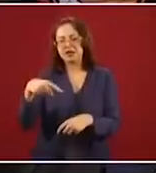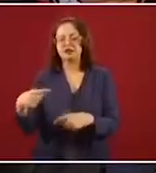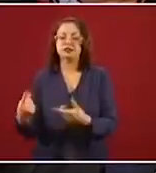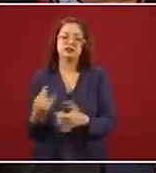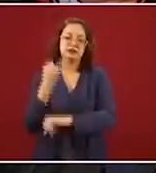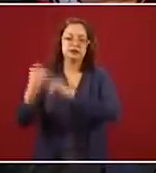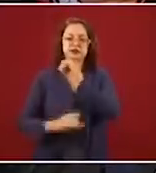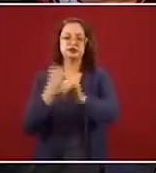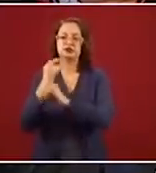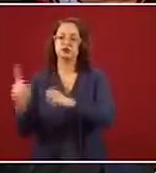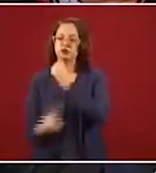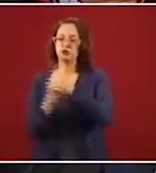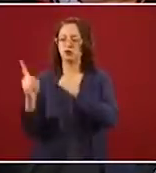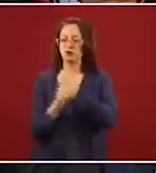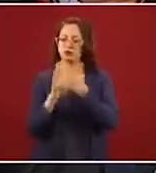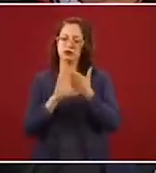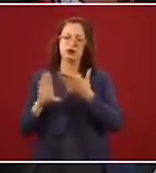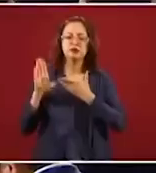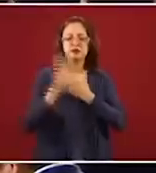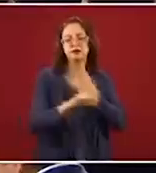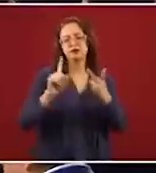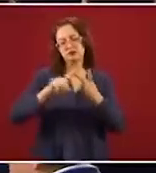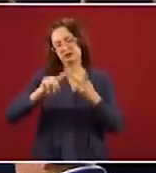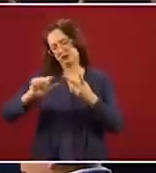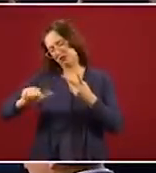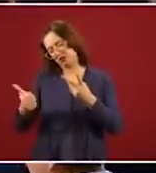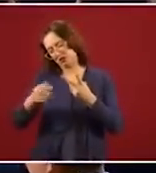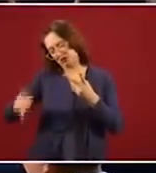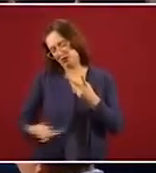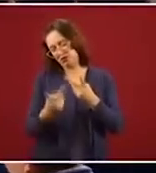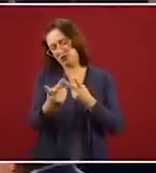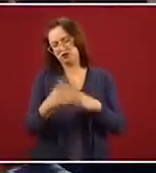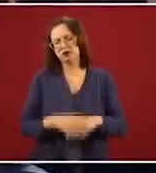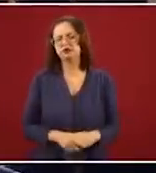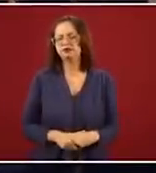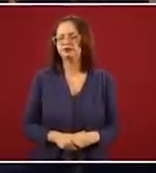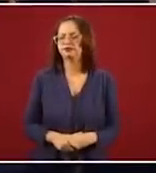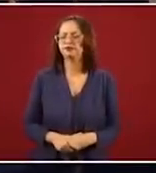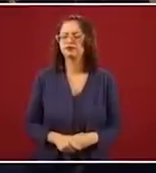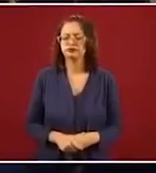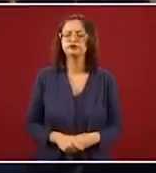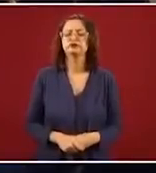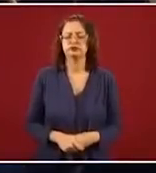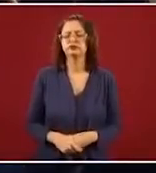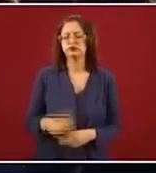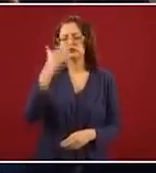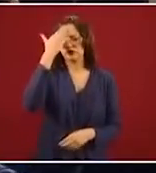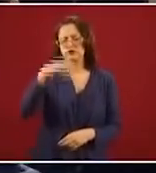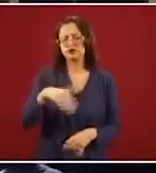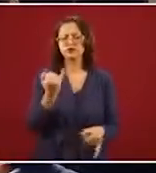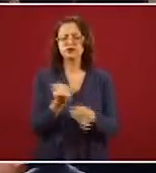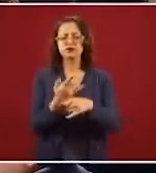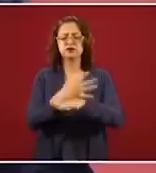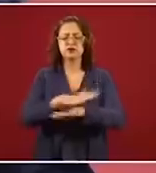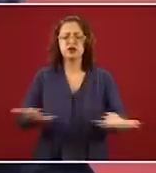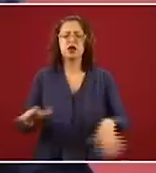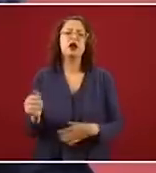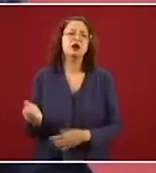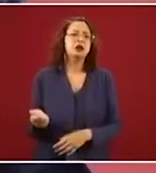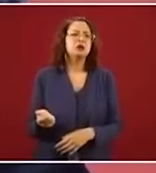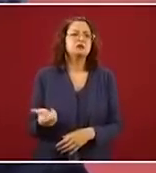conflicto internacional. Y si me permite otra pregunta, gracias. Sí, estoy enterado. En lo general